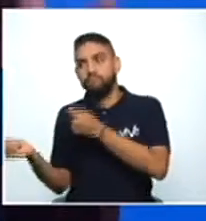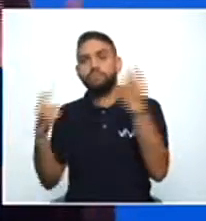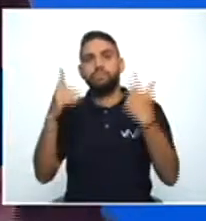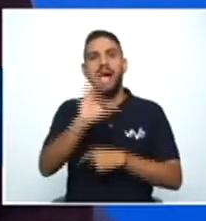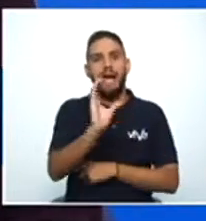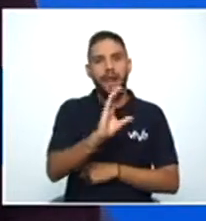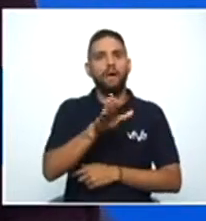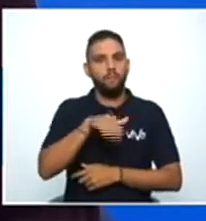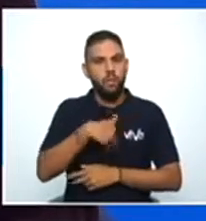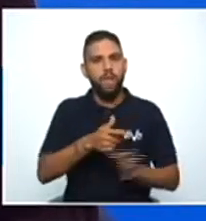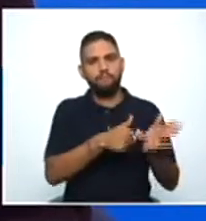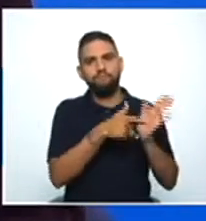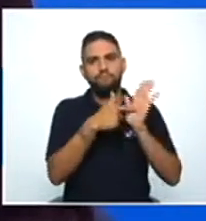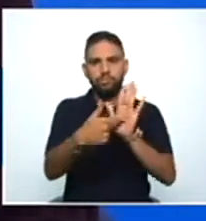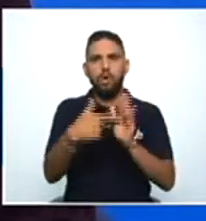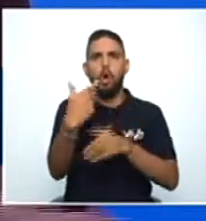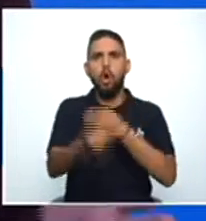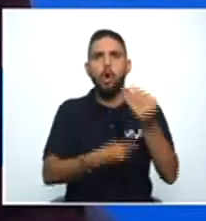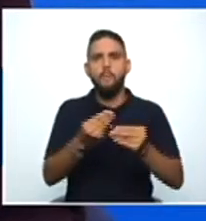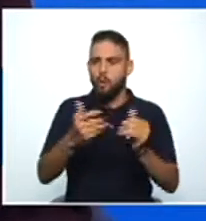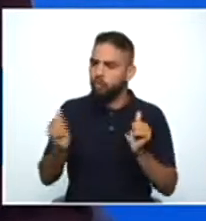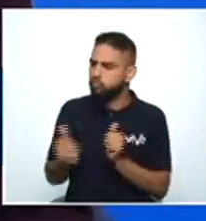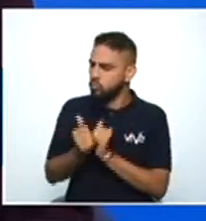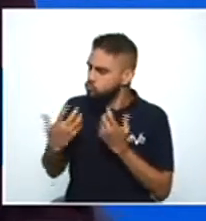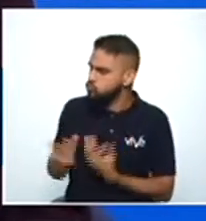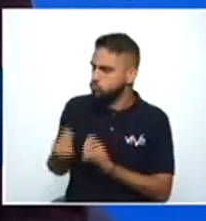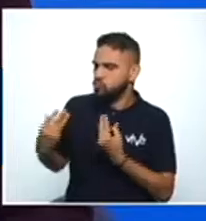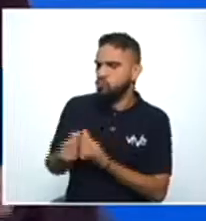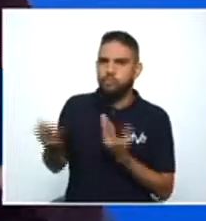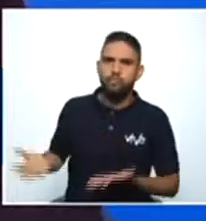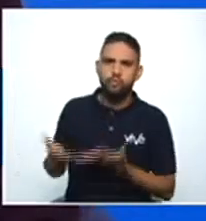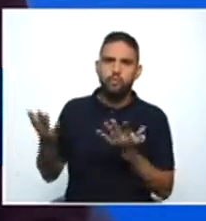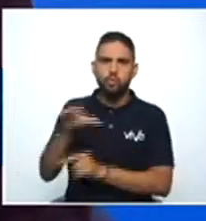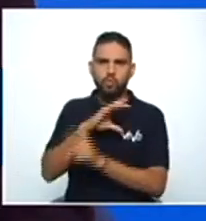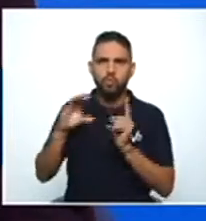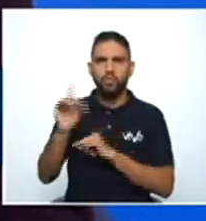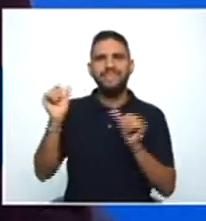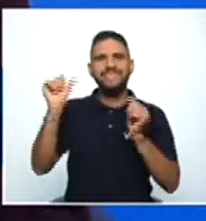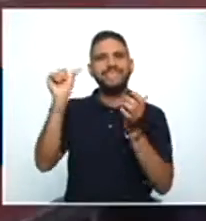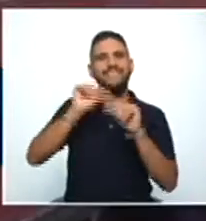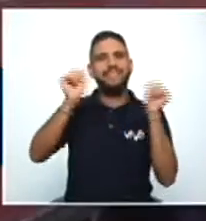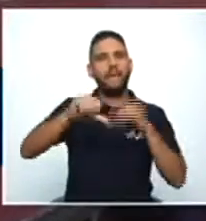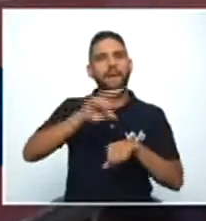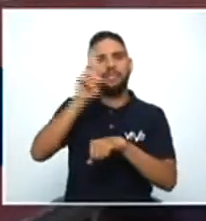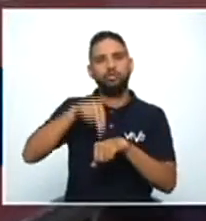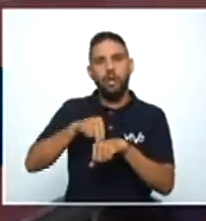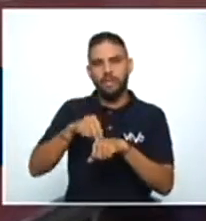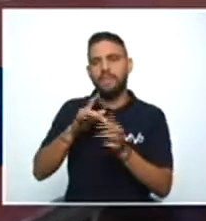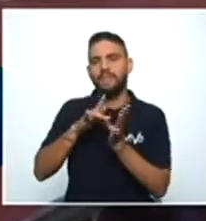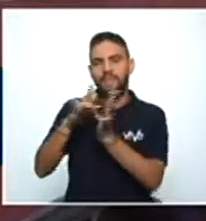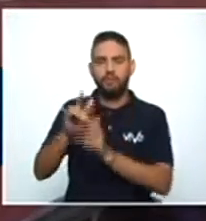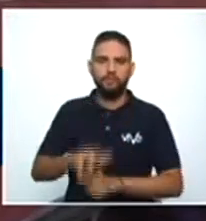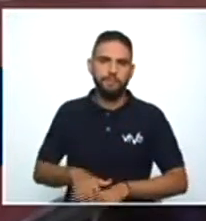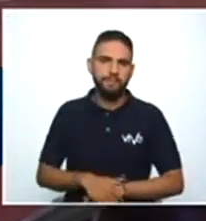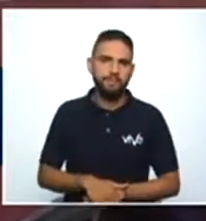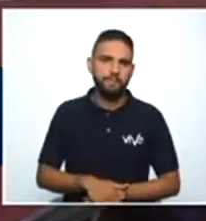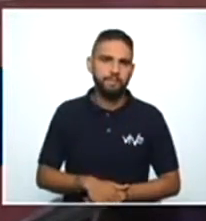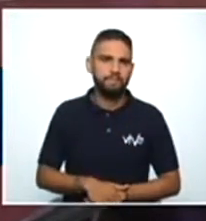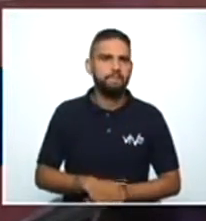darles precisamente lo que sería el acompañamiento como cultores dentro del centro nación del de la diferencia y una de un estudio privado